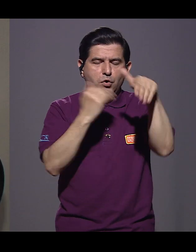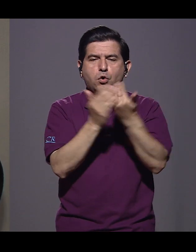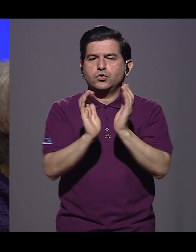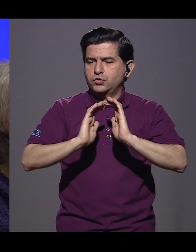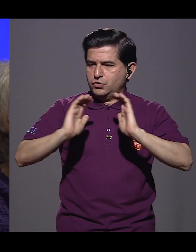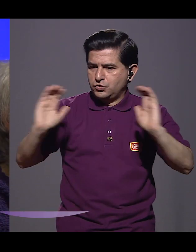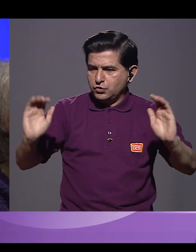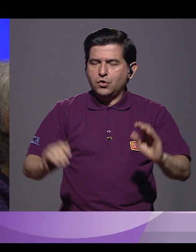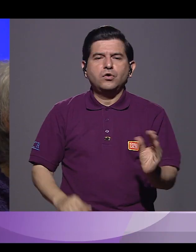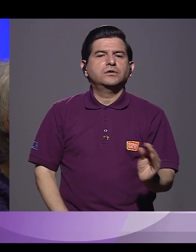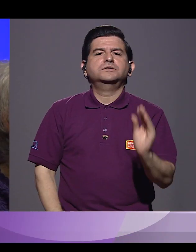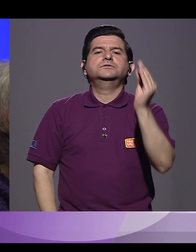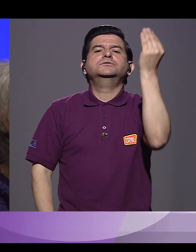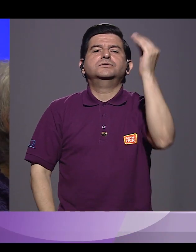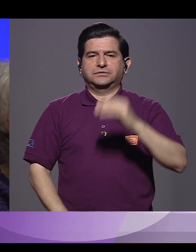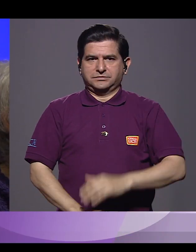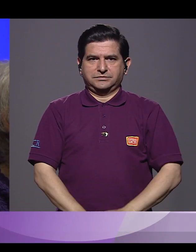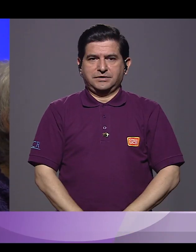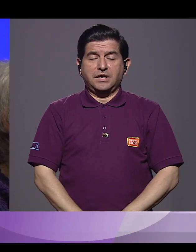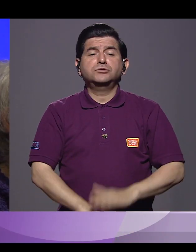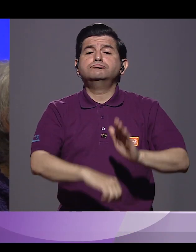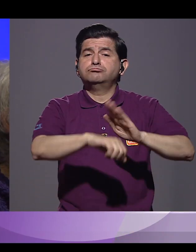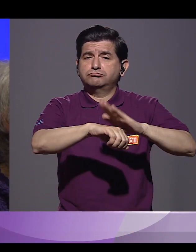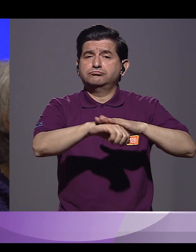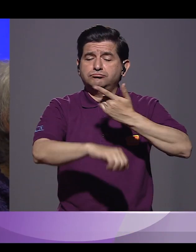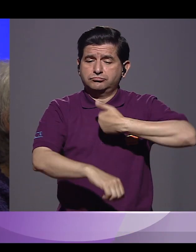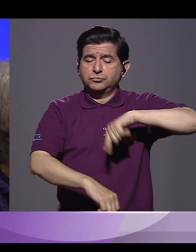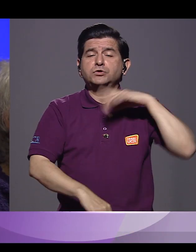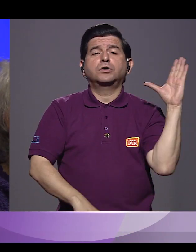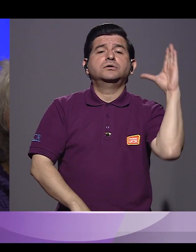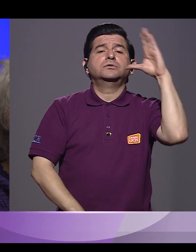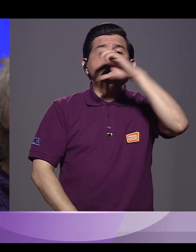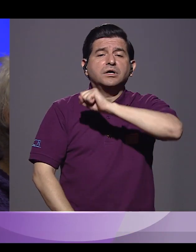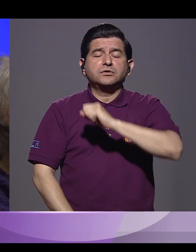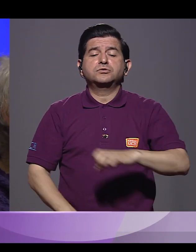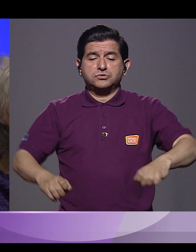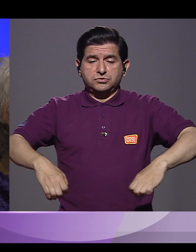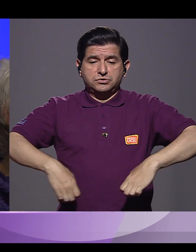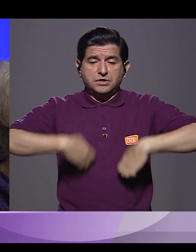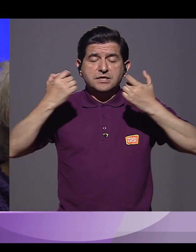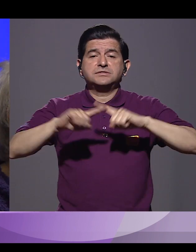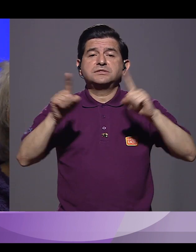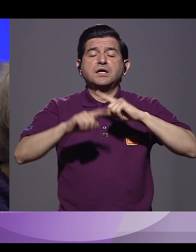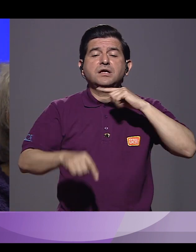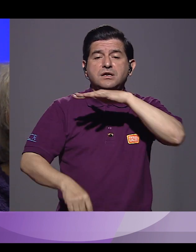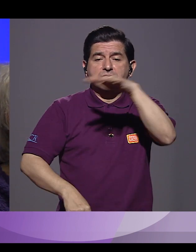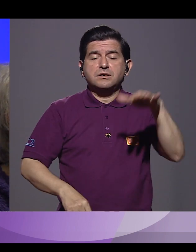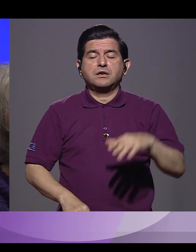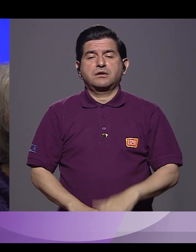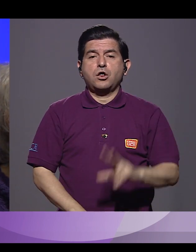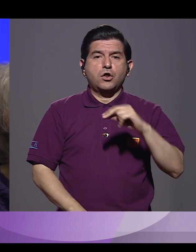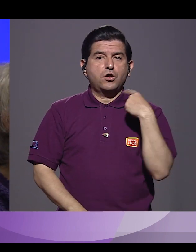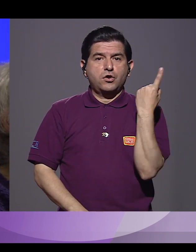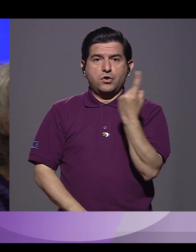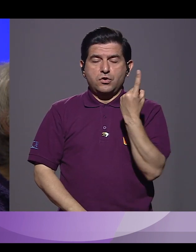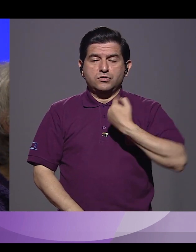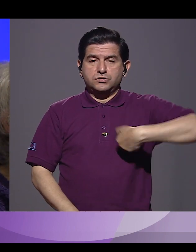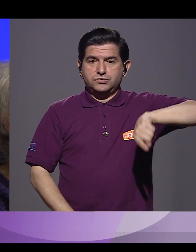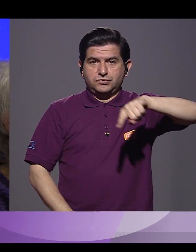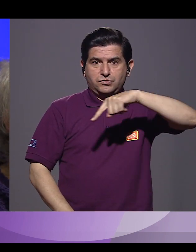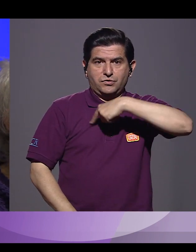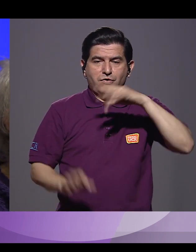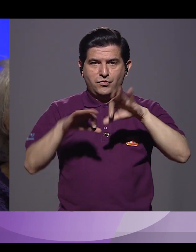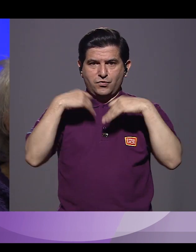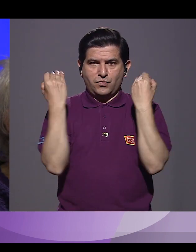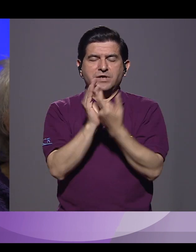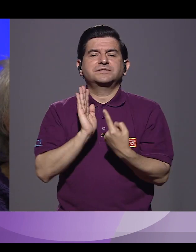los niños, con el resto de los adolescentes, ha permitido que nos demos cuenta de que existen otras realidades más allá del que muchas veces